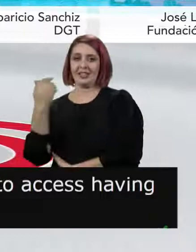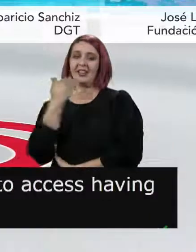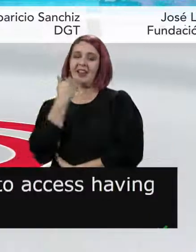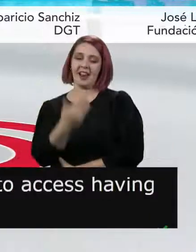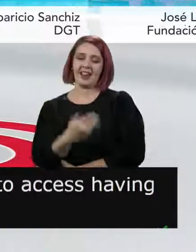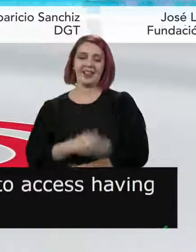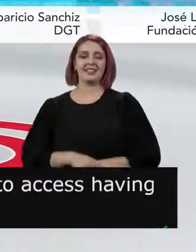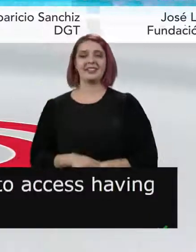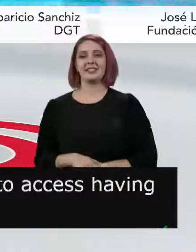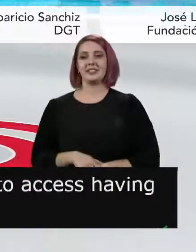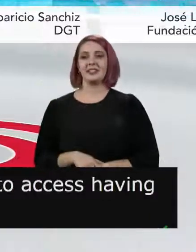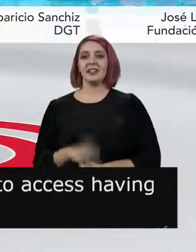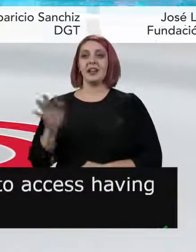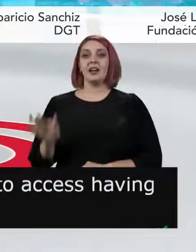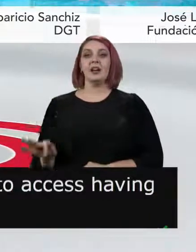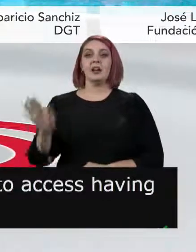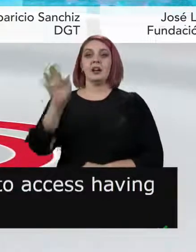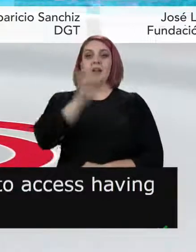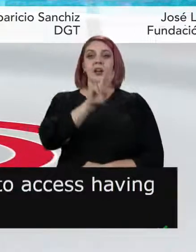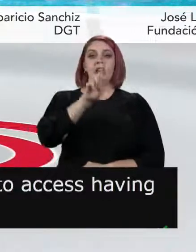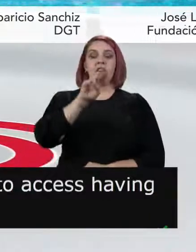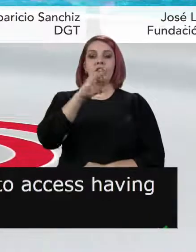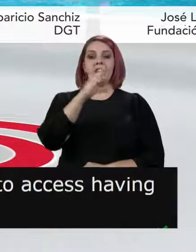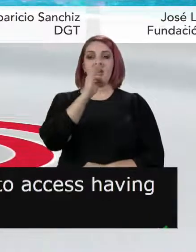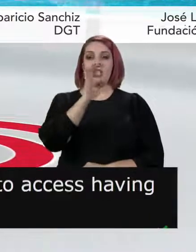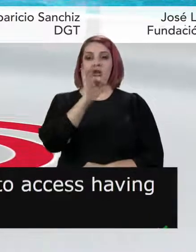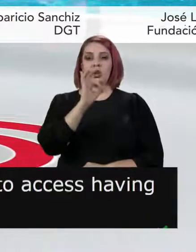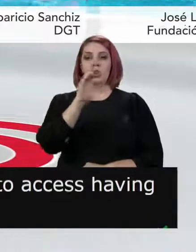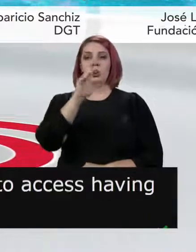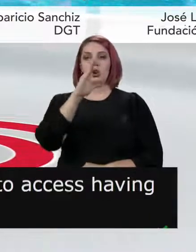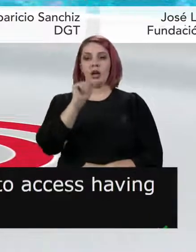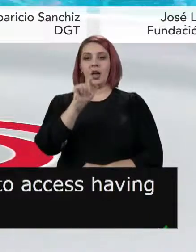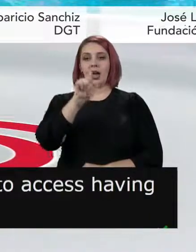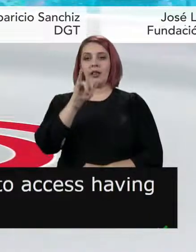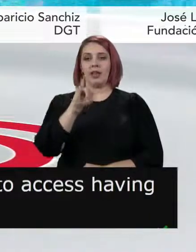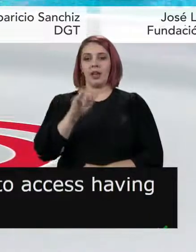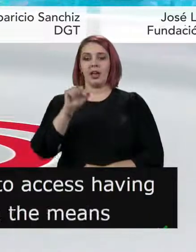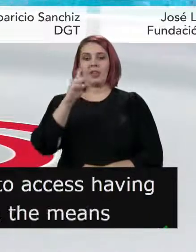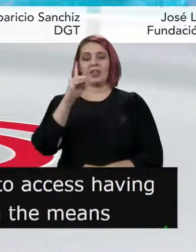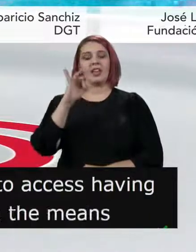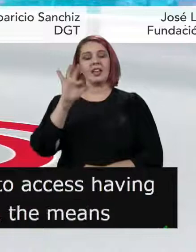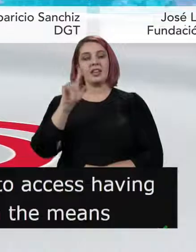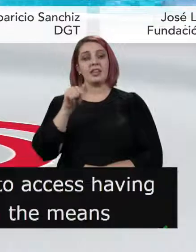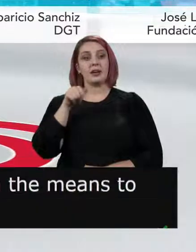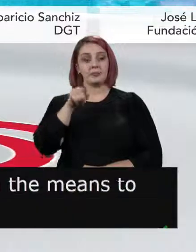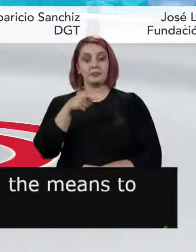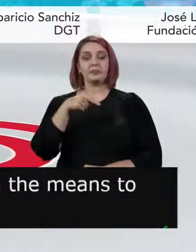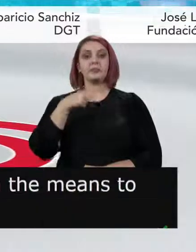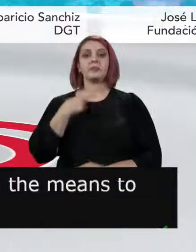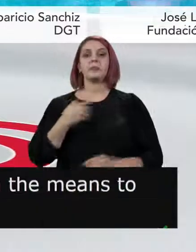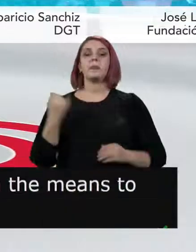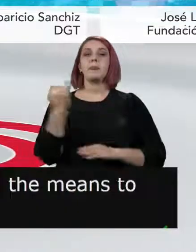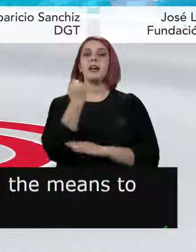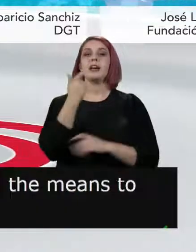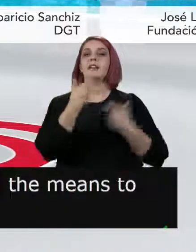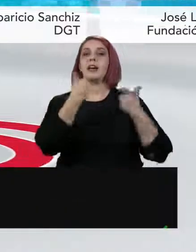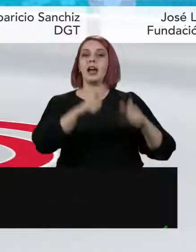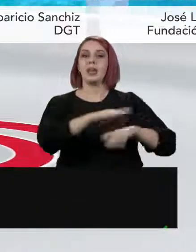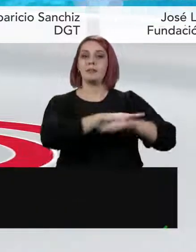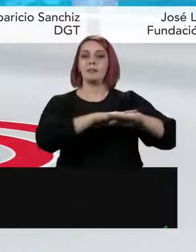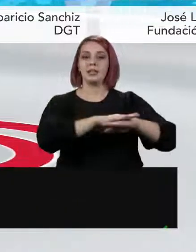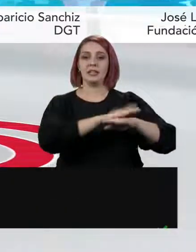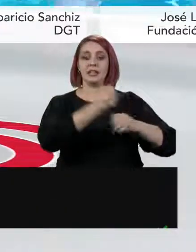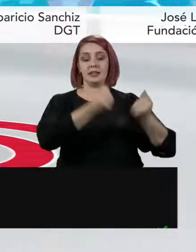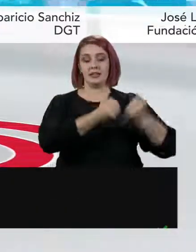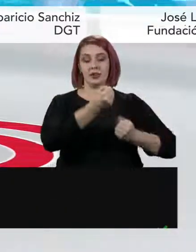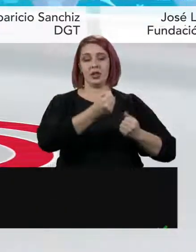them with the means to get it. And now is the turn for Victor Calzadilla,